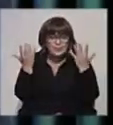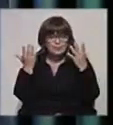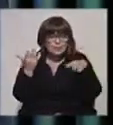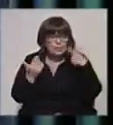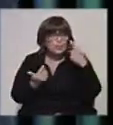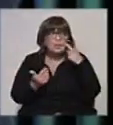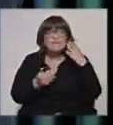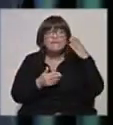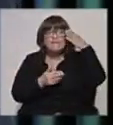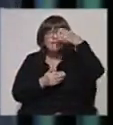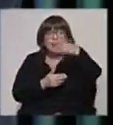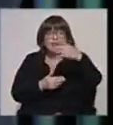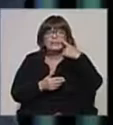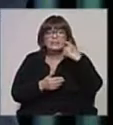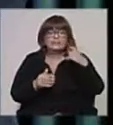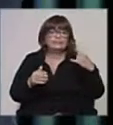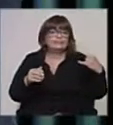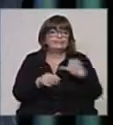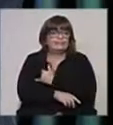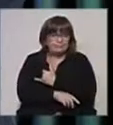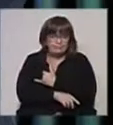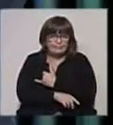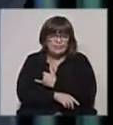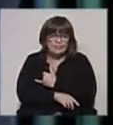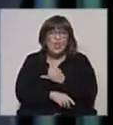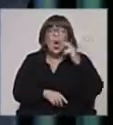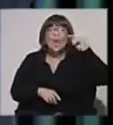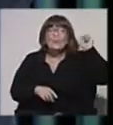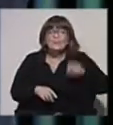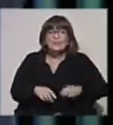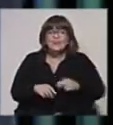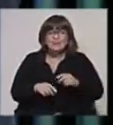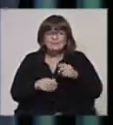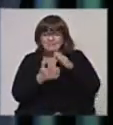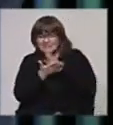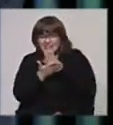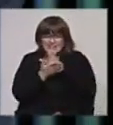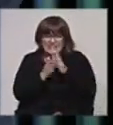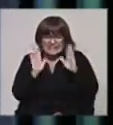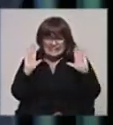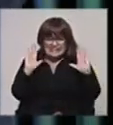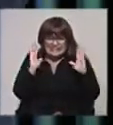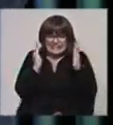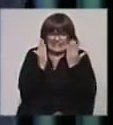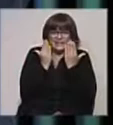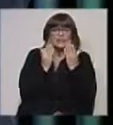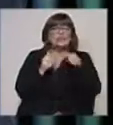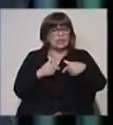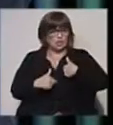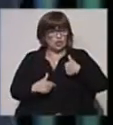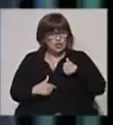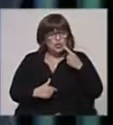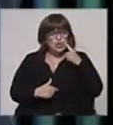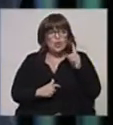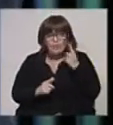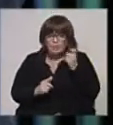que eso es un error, porque uno tiene solo una mirada muy parcial. Entonces, yo desde entonces me cuido mucho de opinar